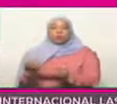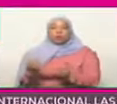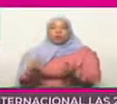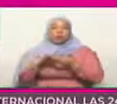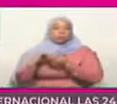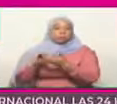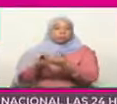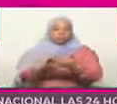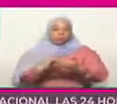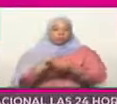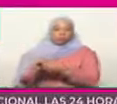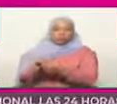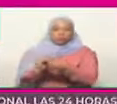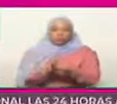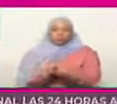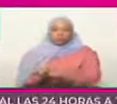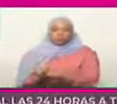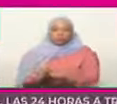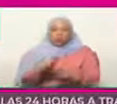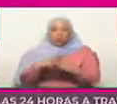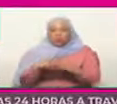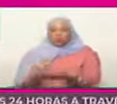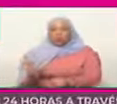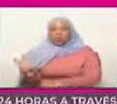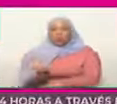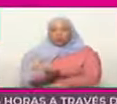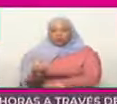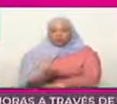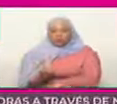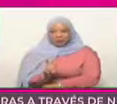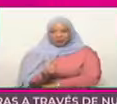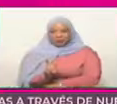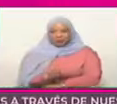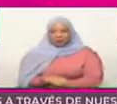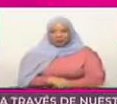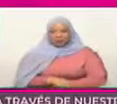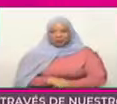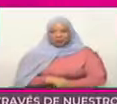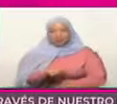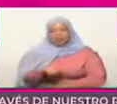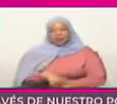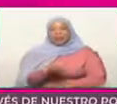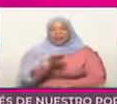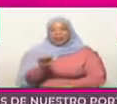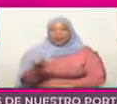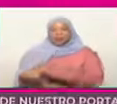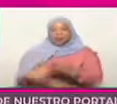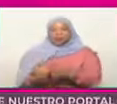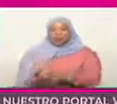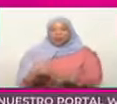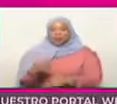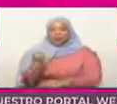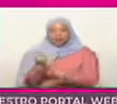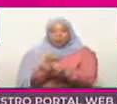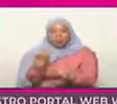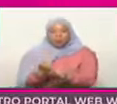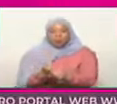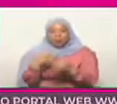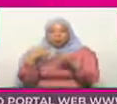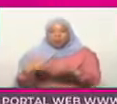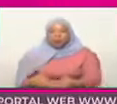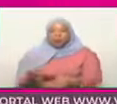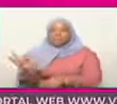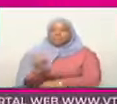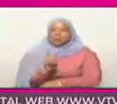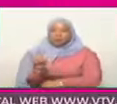Cumanacoa, de punta a punta, de norte a sur, de este a oeste, una sola fuerza, la fuerza de